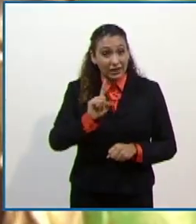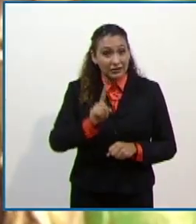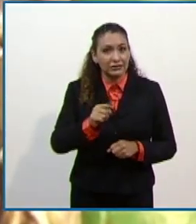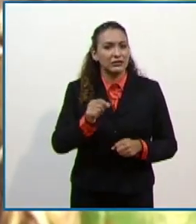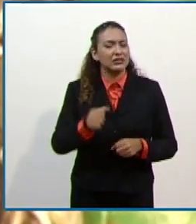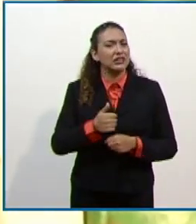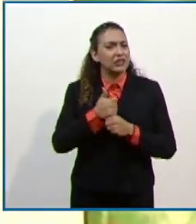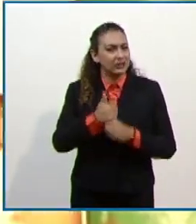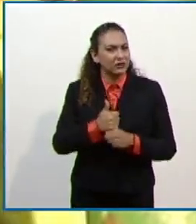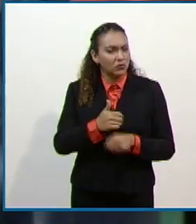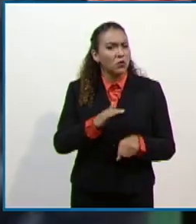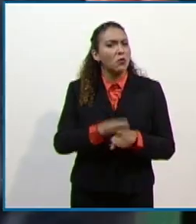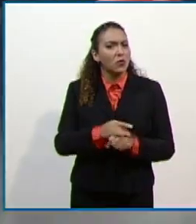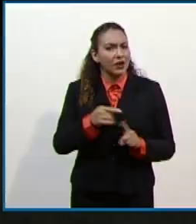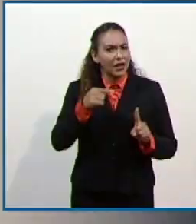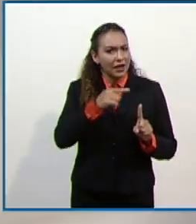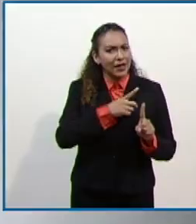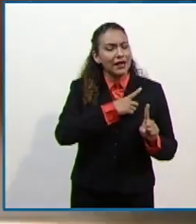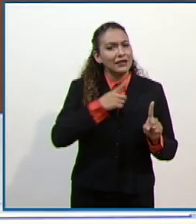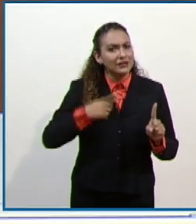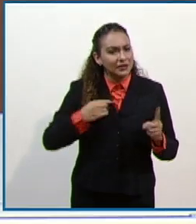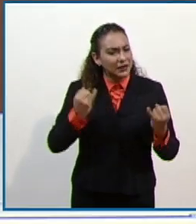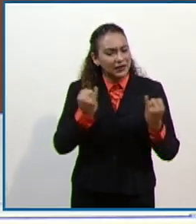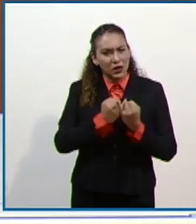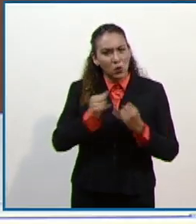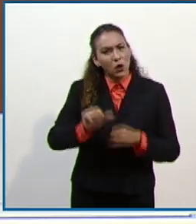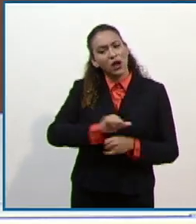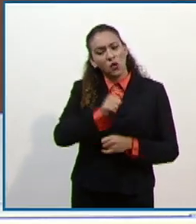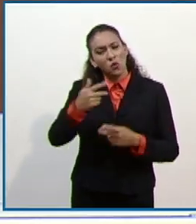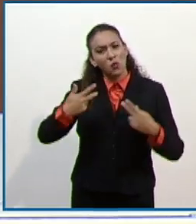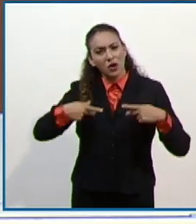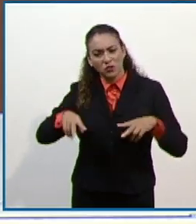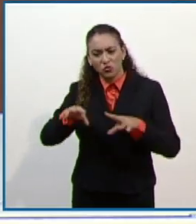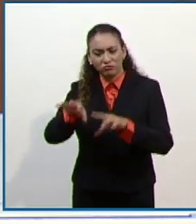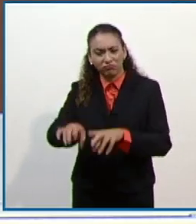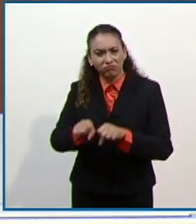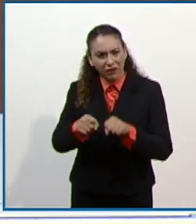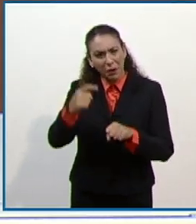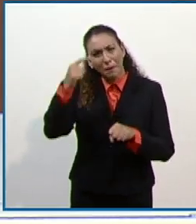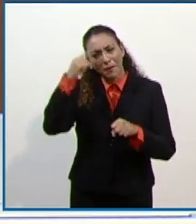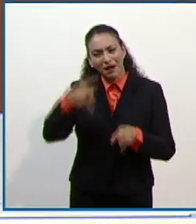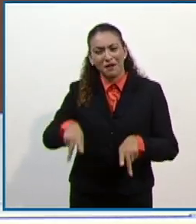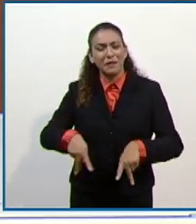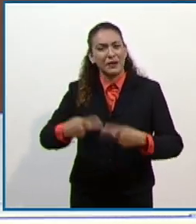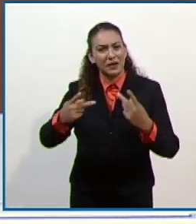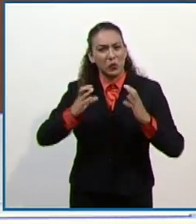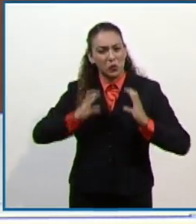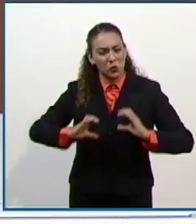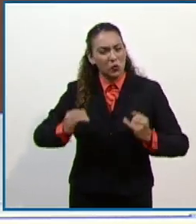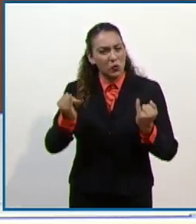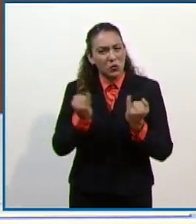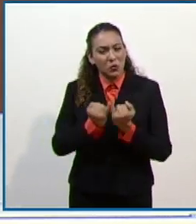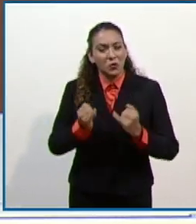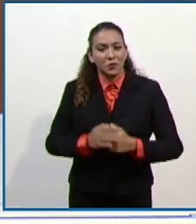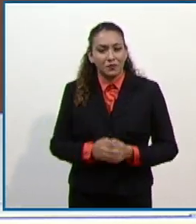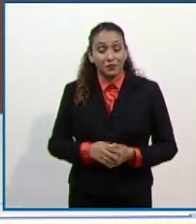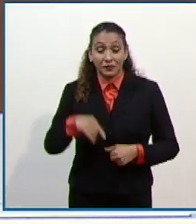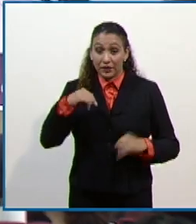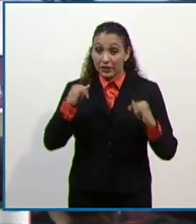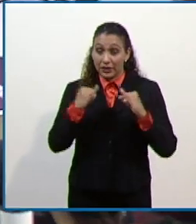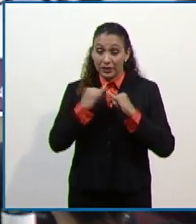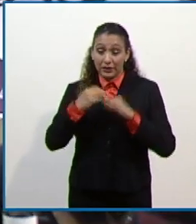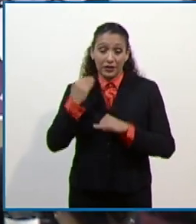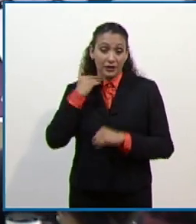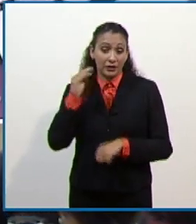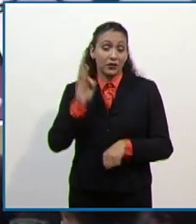obligadas a convertirse en victimarias. En este sentido, informó que en dichos casos se lleva a cabo la defensoría penal de las